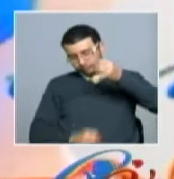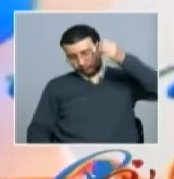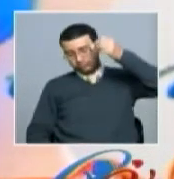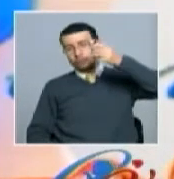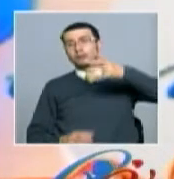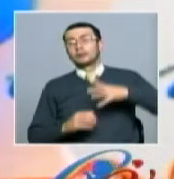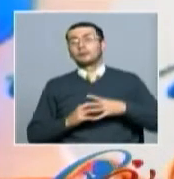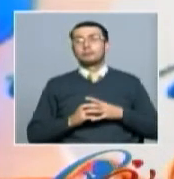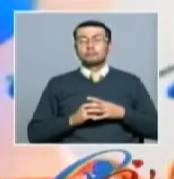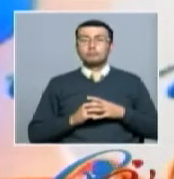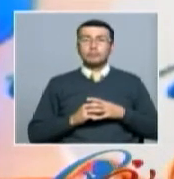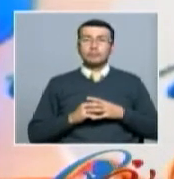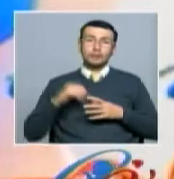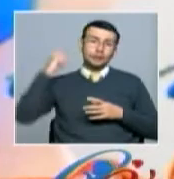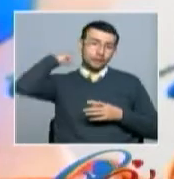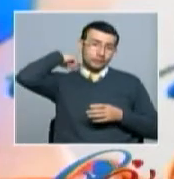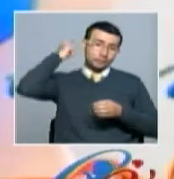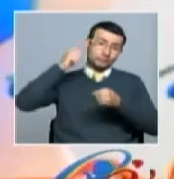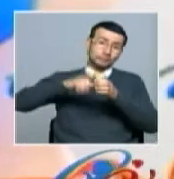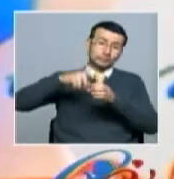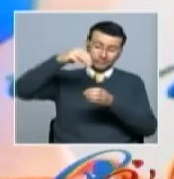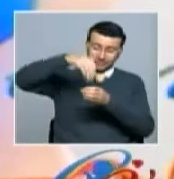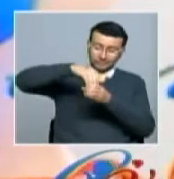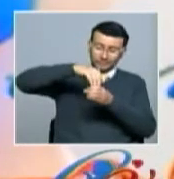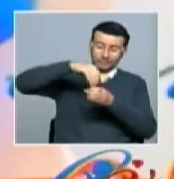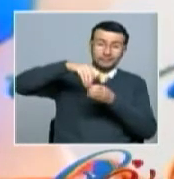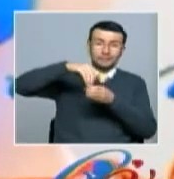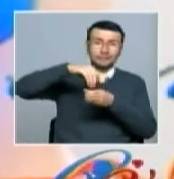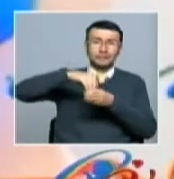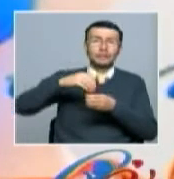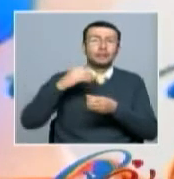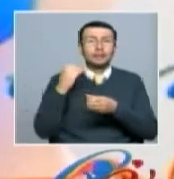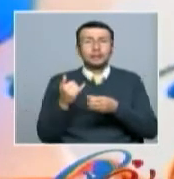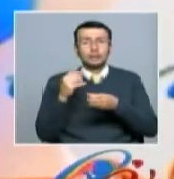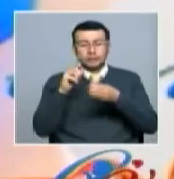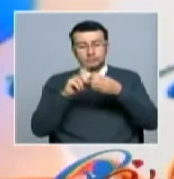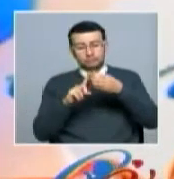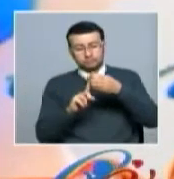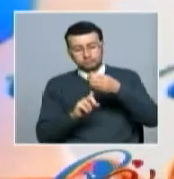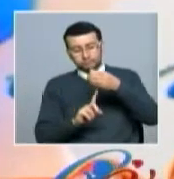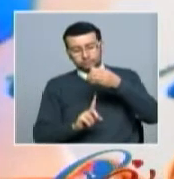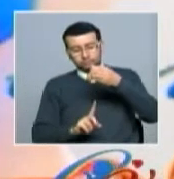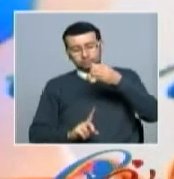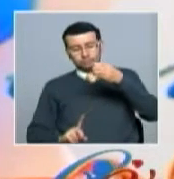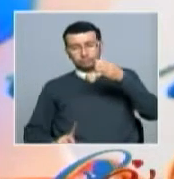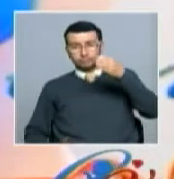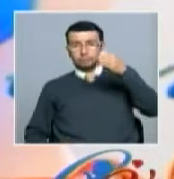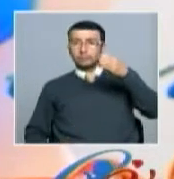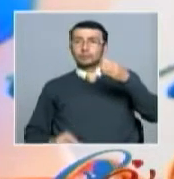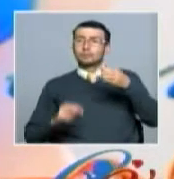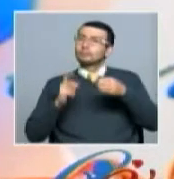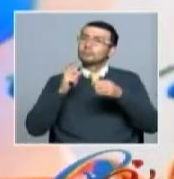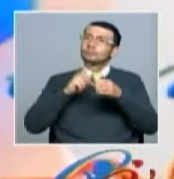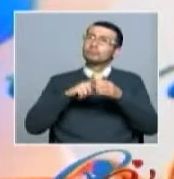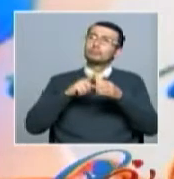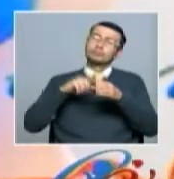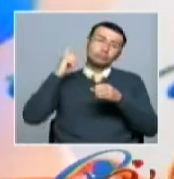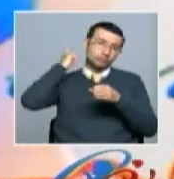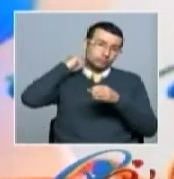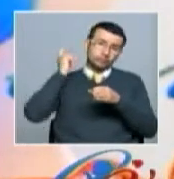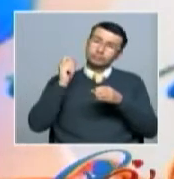vertebral. Sí. Esa médula espinal va por los conductos raquídeos desde el agujero, desde